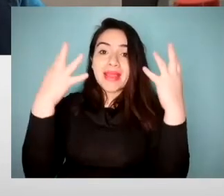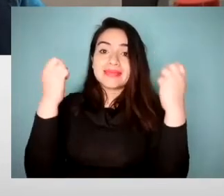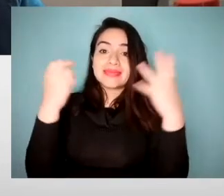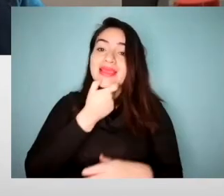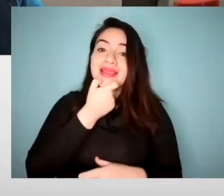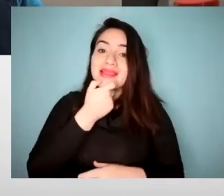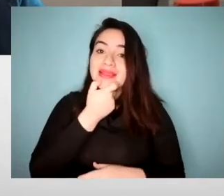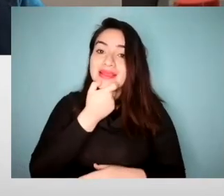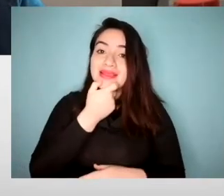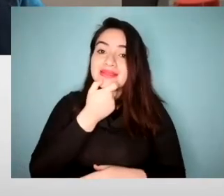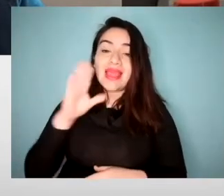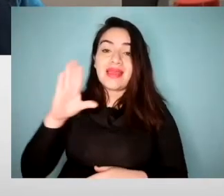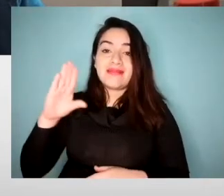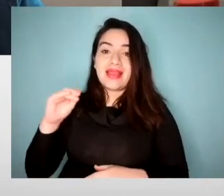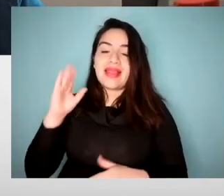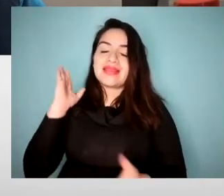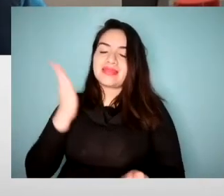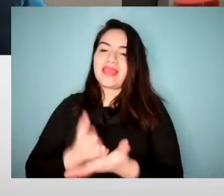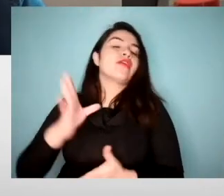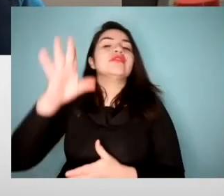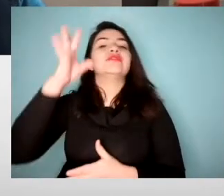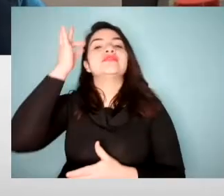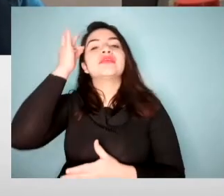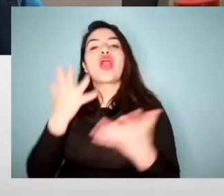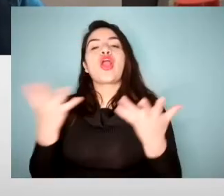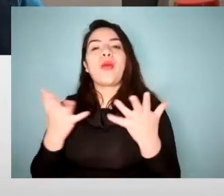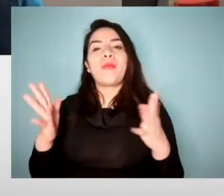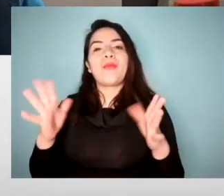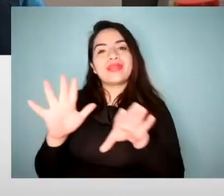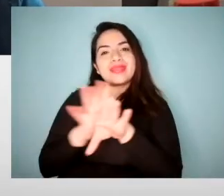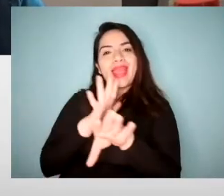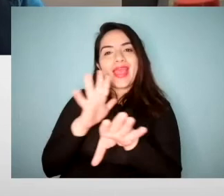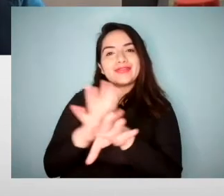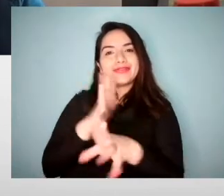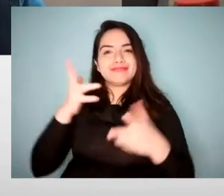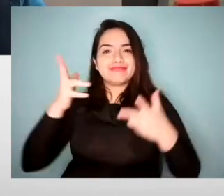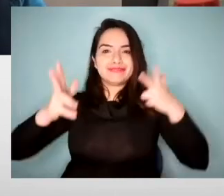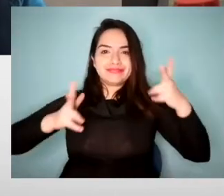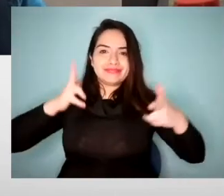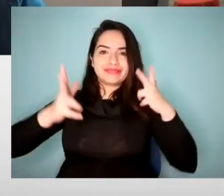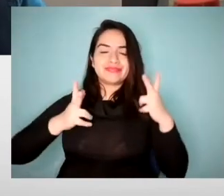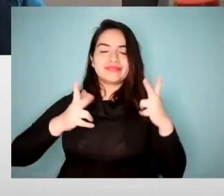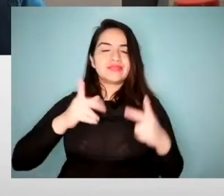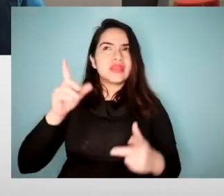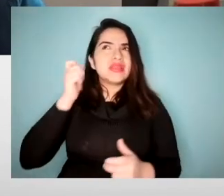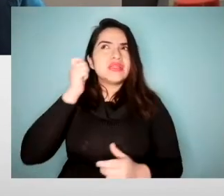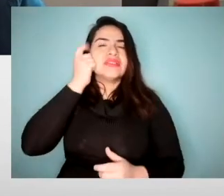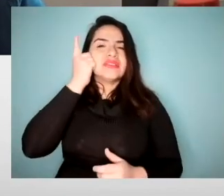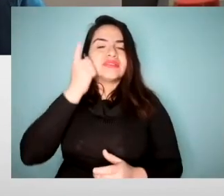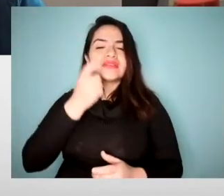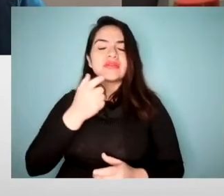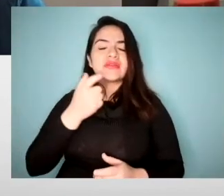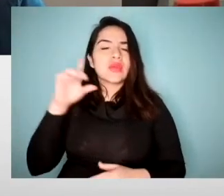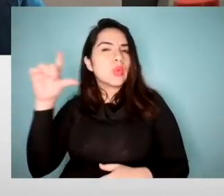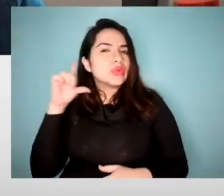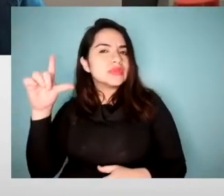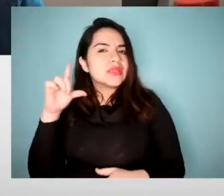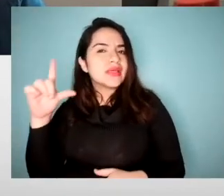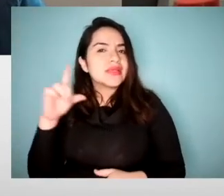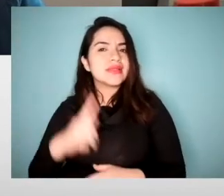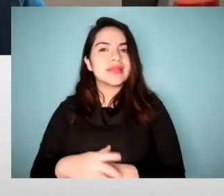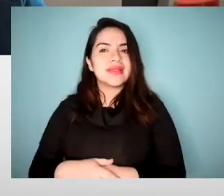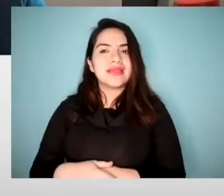debes considerarte como una actriz o un actor que está interpretando los sonidos, está interpretando